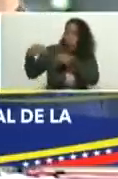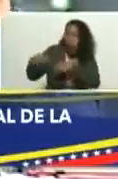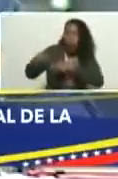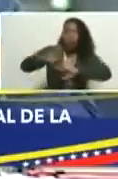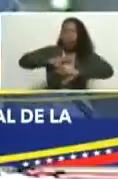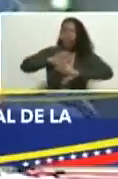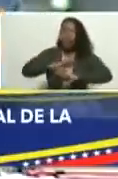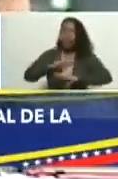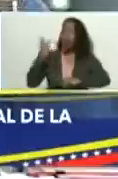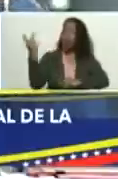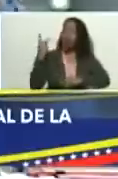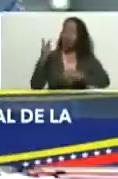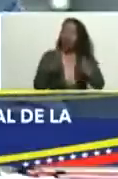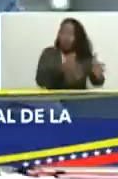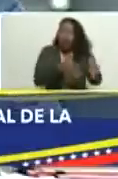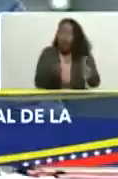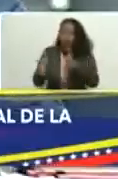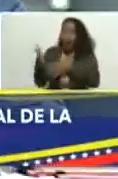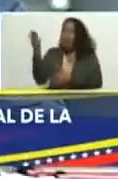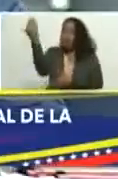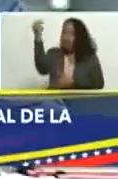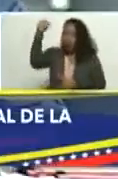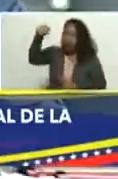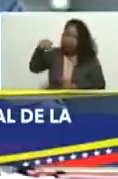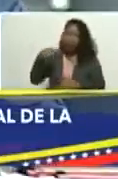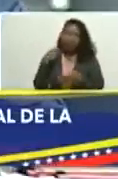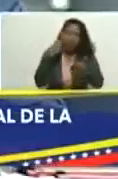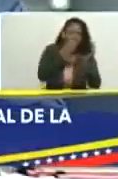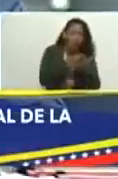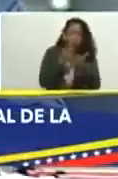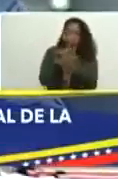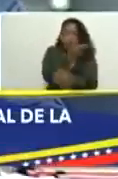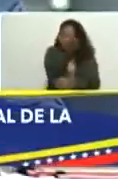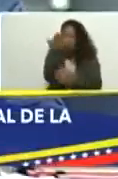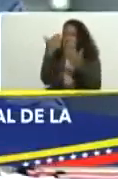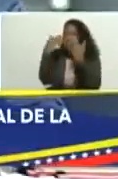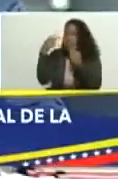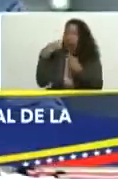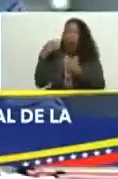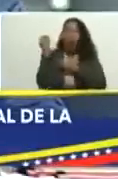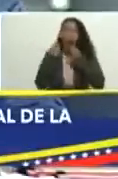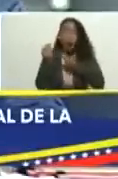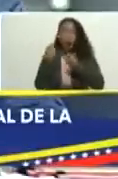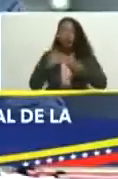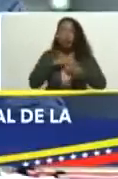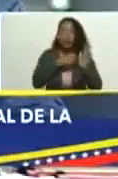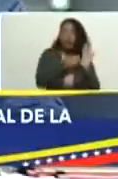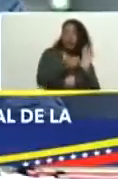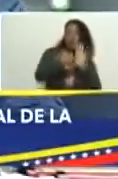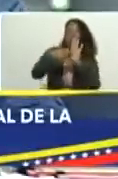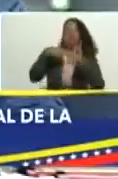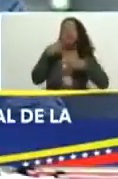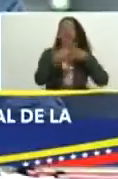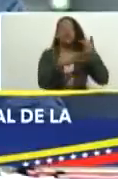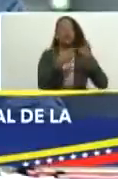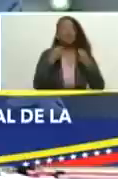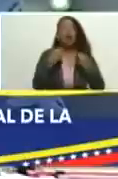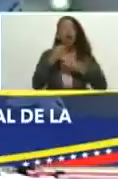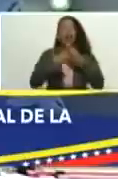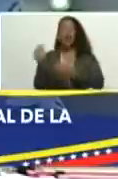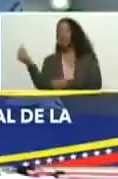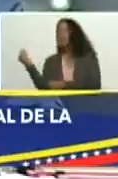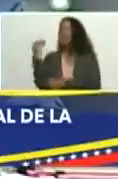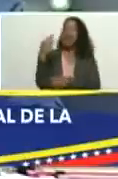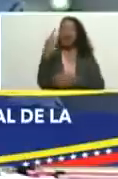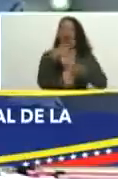de ganar-ganar, vengan a invertir, para que ustedes vean cómo le vamos a dar una lección productiva para generar